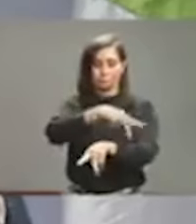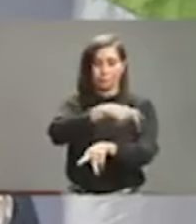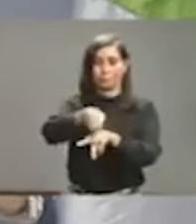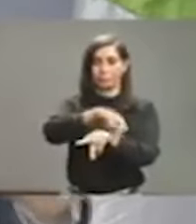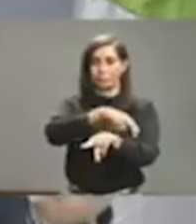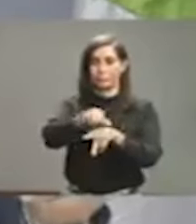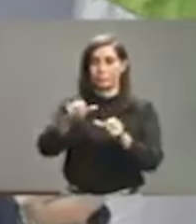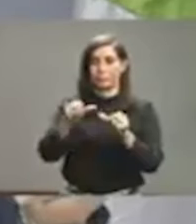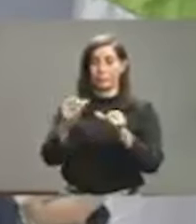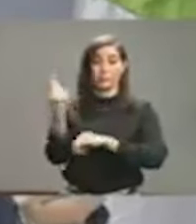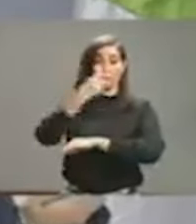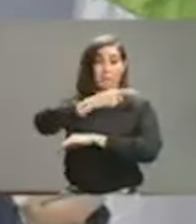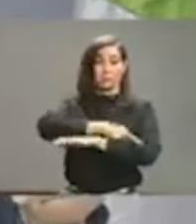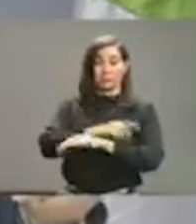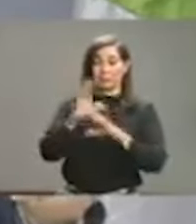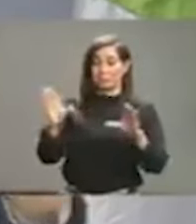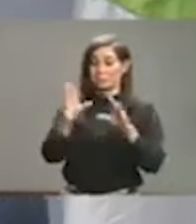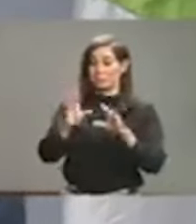actividad normal.